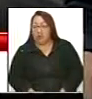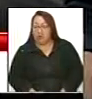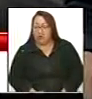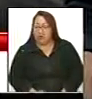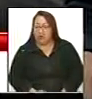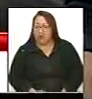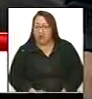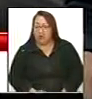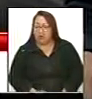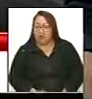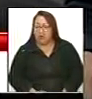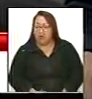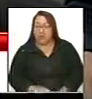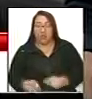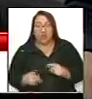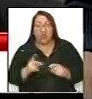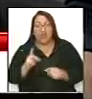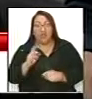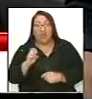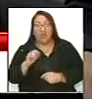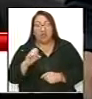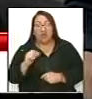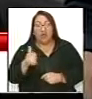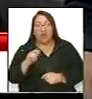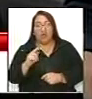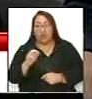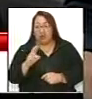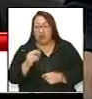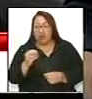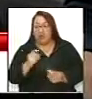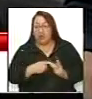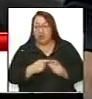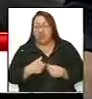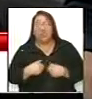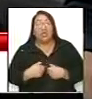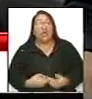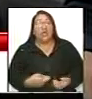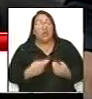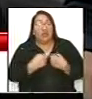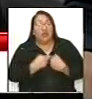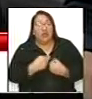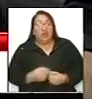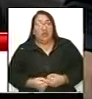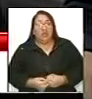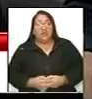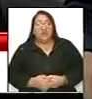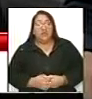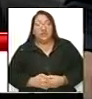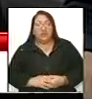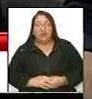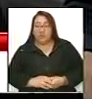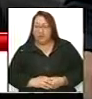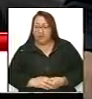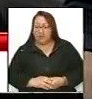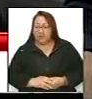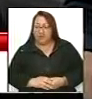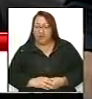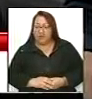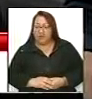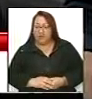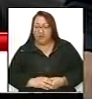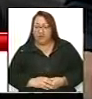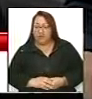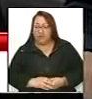12 años director de derecho de autor. Y como tal, tuve la responsabilidad de la redacción del decreto